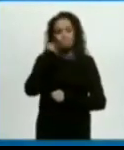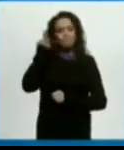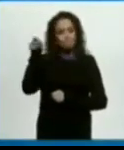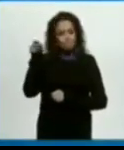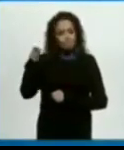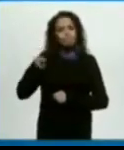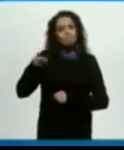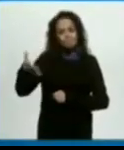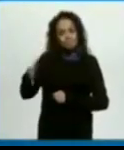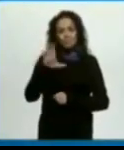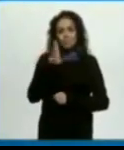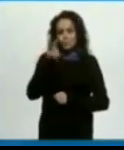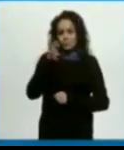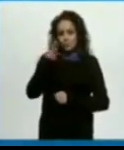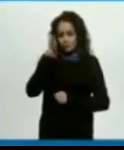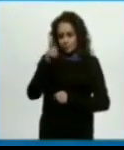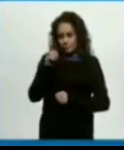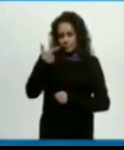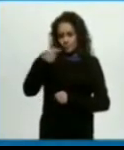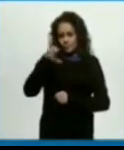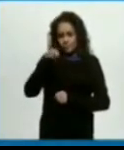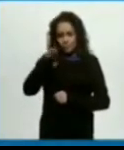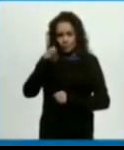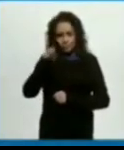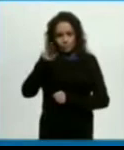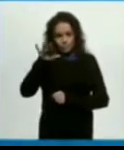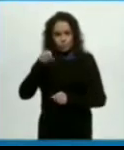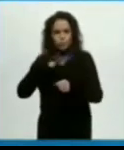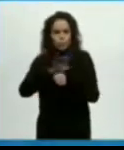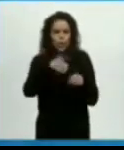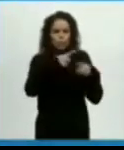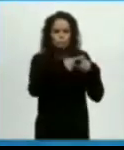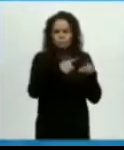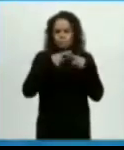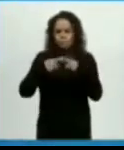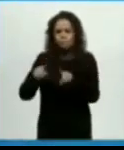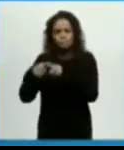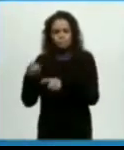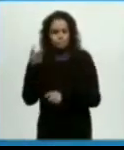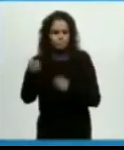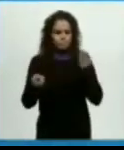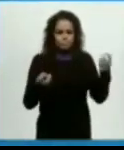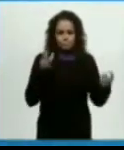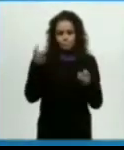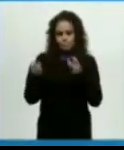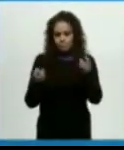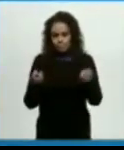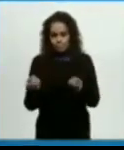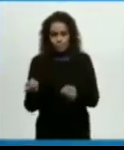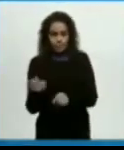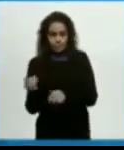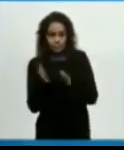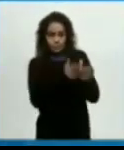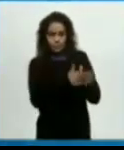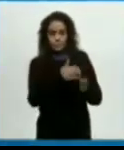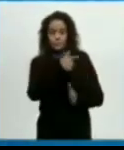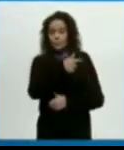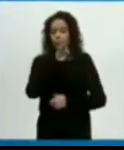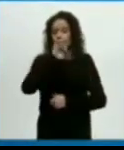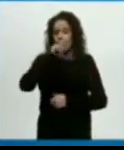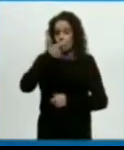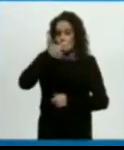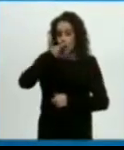cuerpos geométricos. ¿Qué diferencias hay entre esos cuerpos geométricos y estas figuras